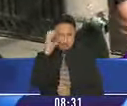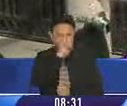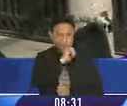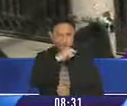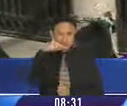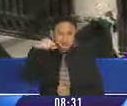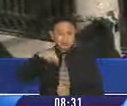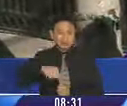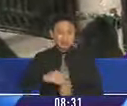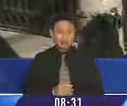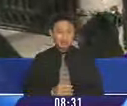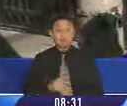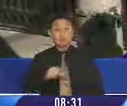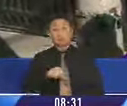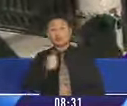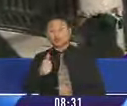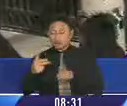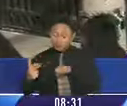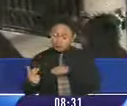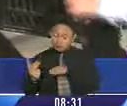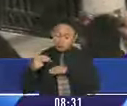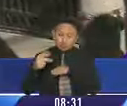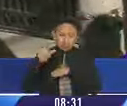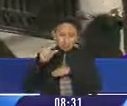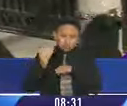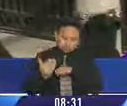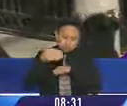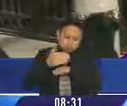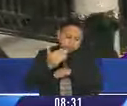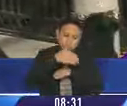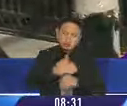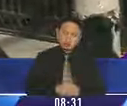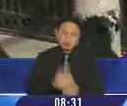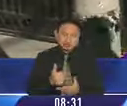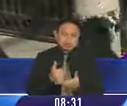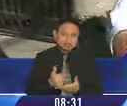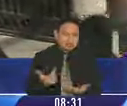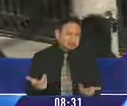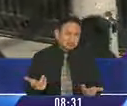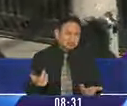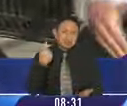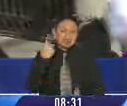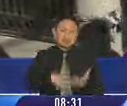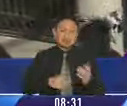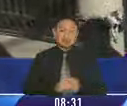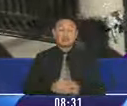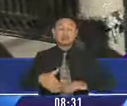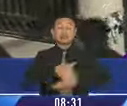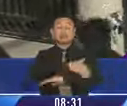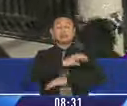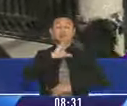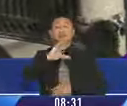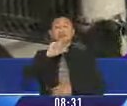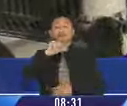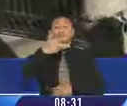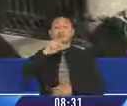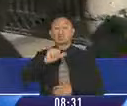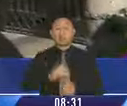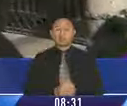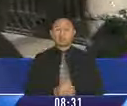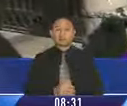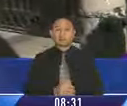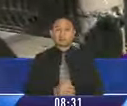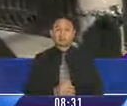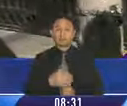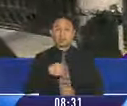justamente las otras señaléticas preventivas no tienen mayor funcionalidad en ese sector de la calle Cacha y Cañaris. Ahora,